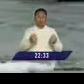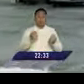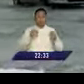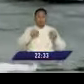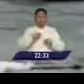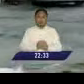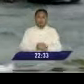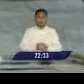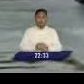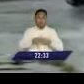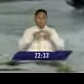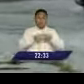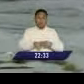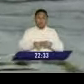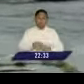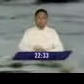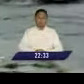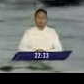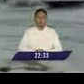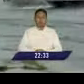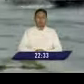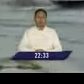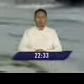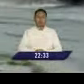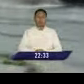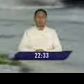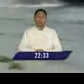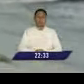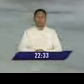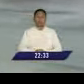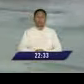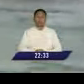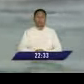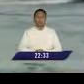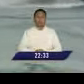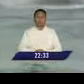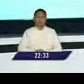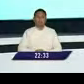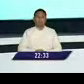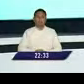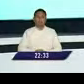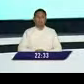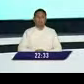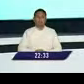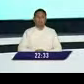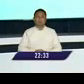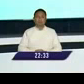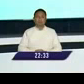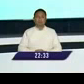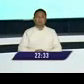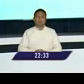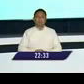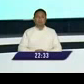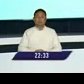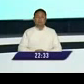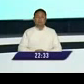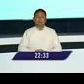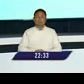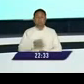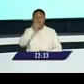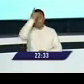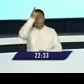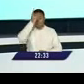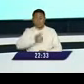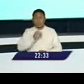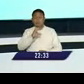antes de salir de casa. Informó Sofía Vintimilla. Como positiva señalan la decisión